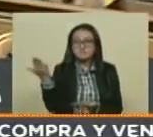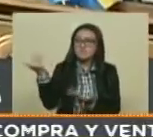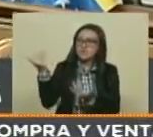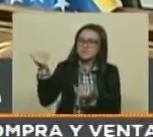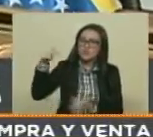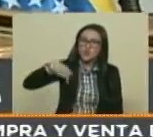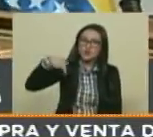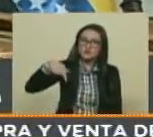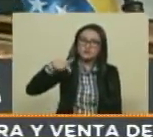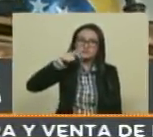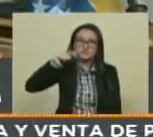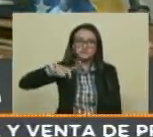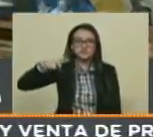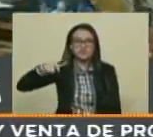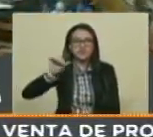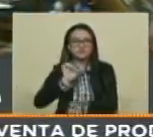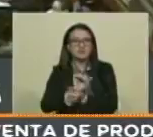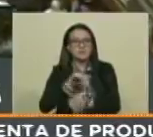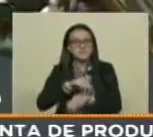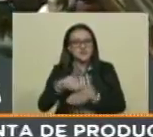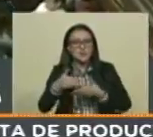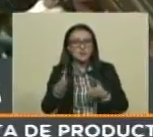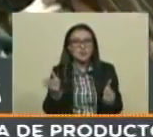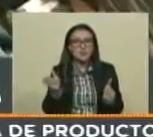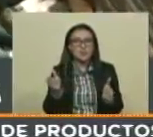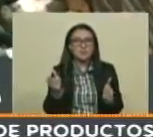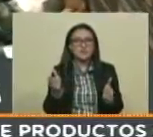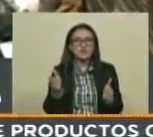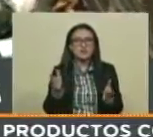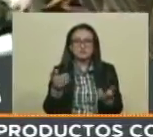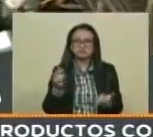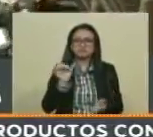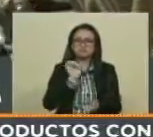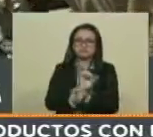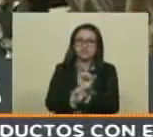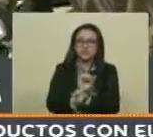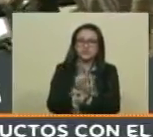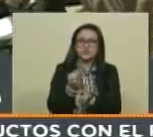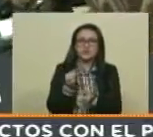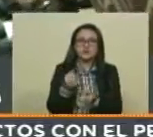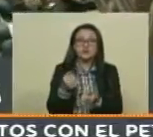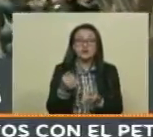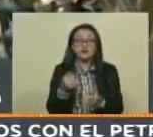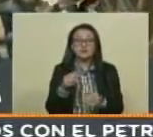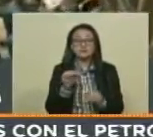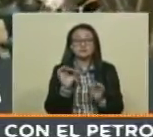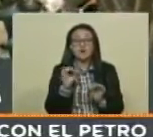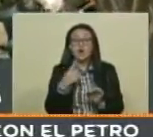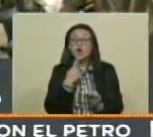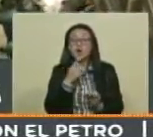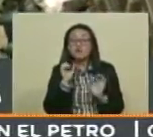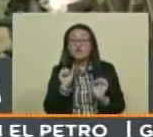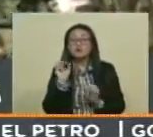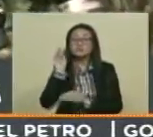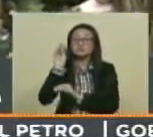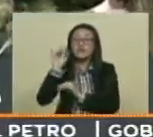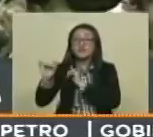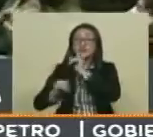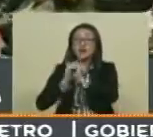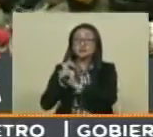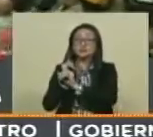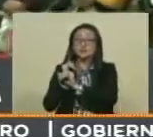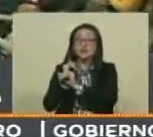aquí. El Ministerio Público libró órdenes de aprehensión y alerta roja aquí. No